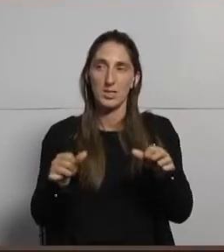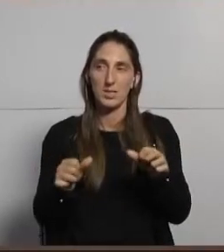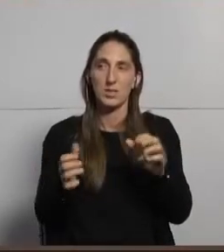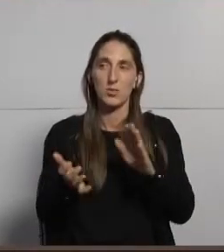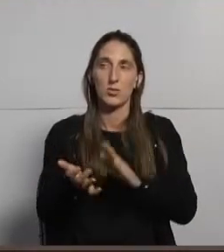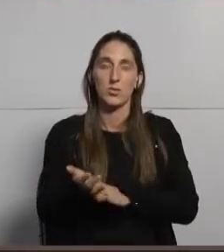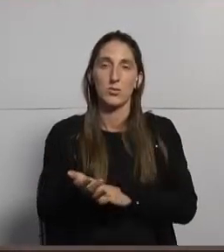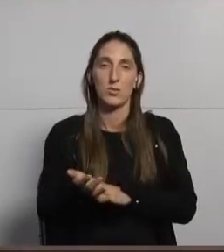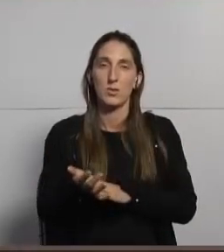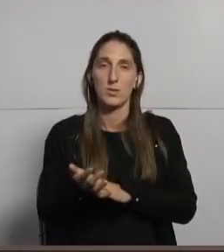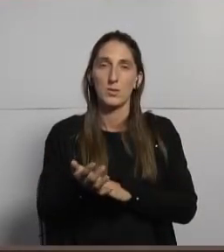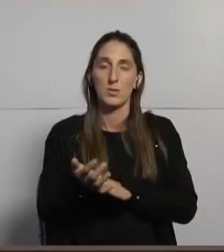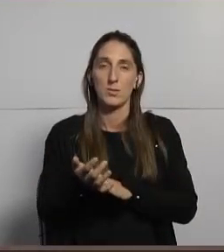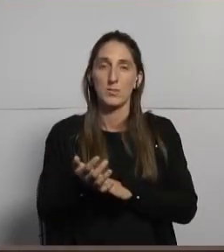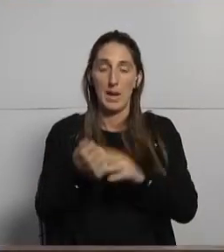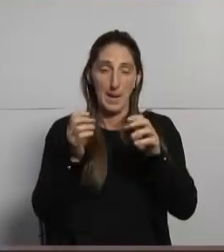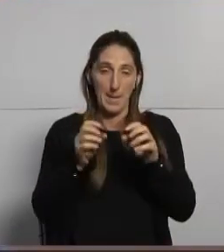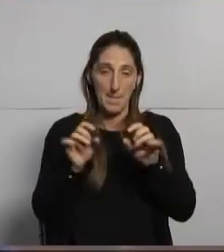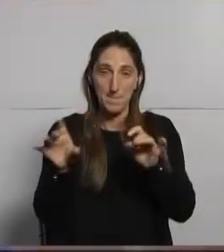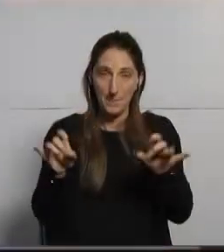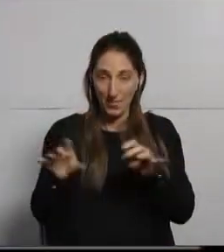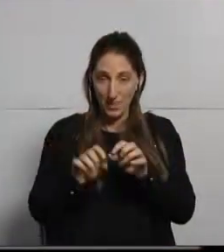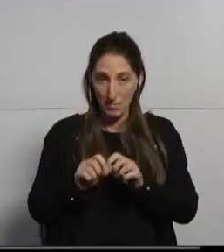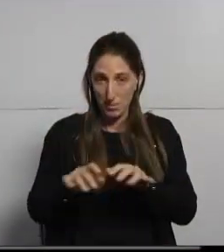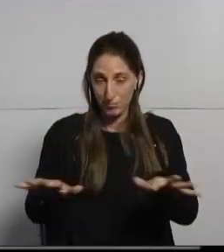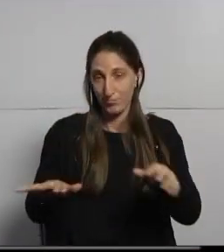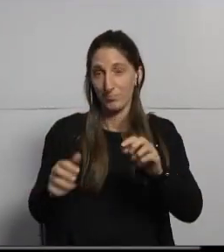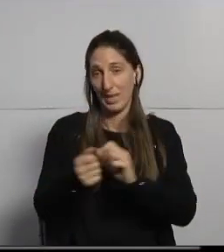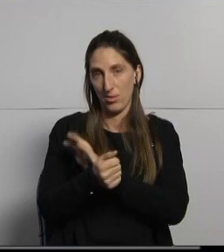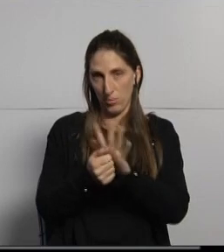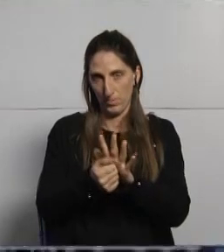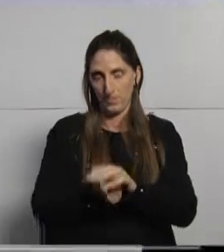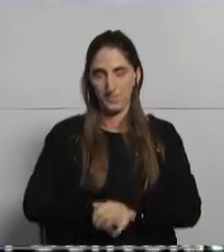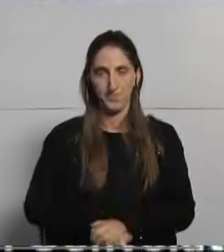a la pandemia y al COVID-19.